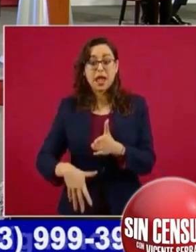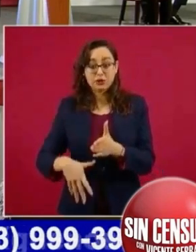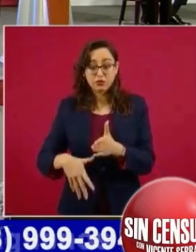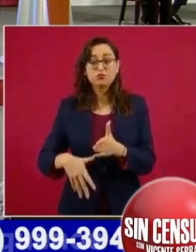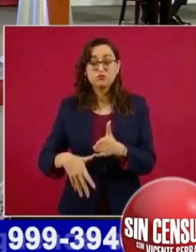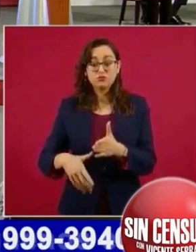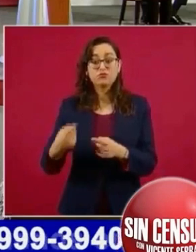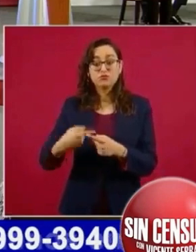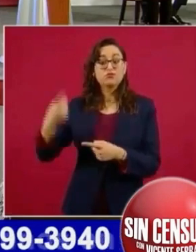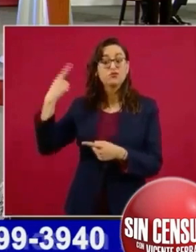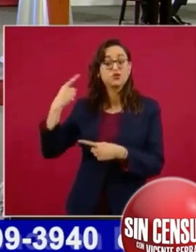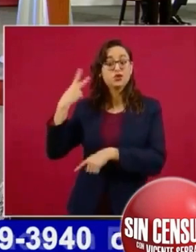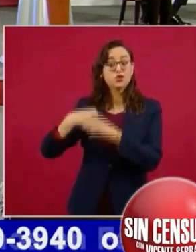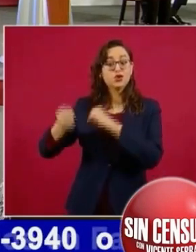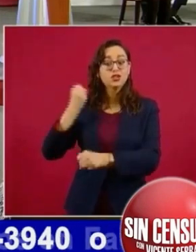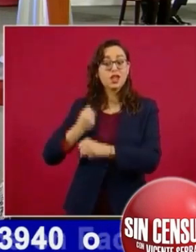gobierno.